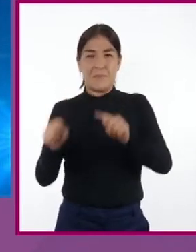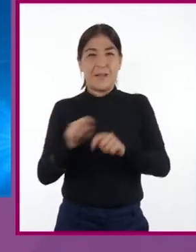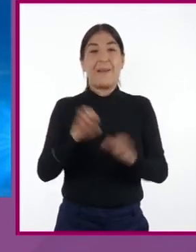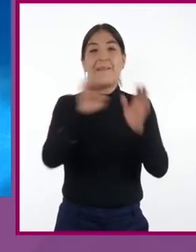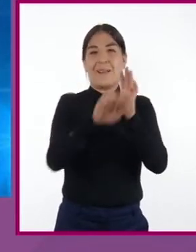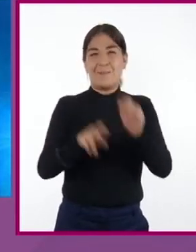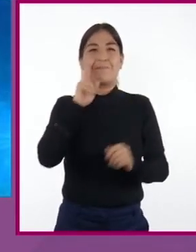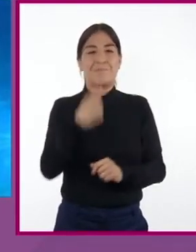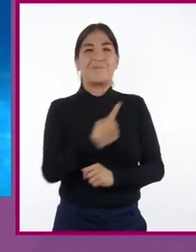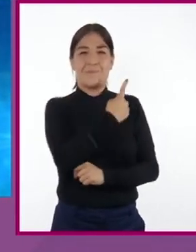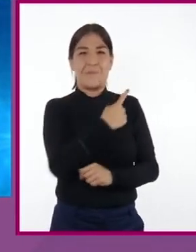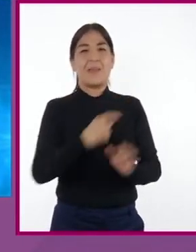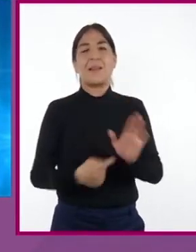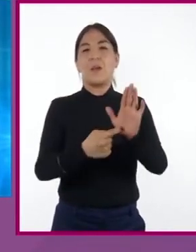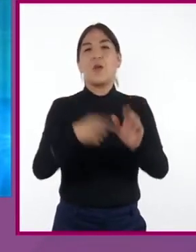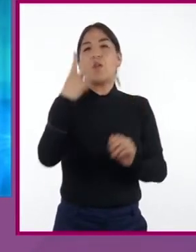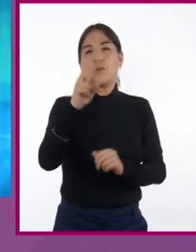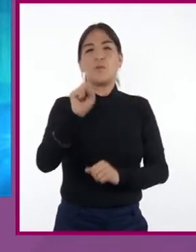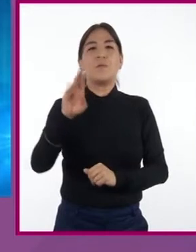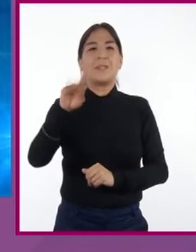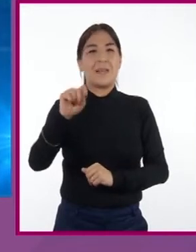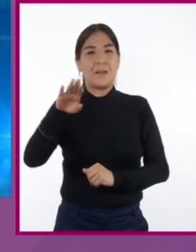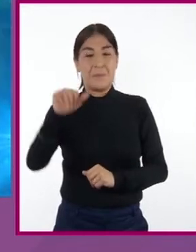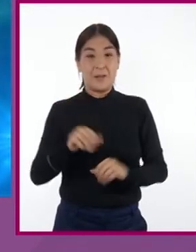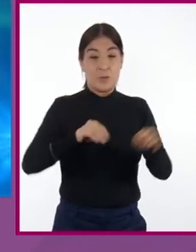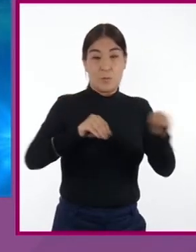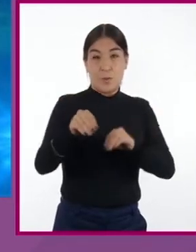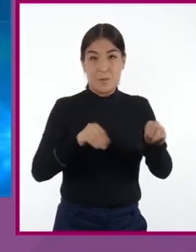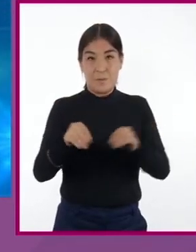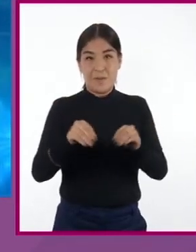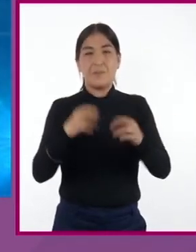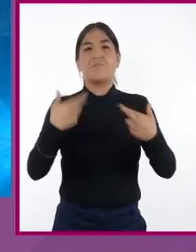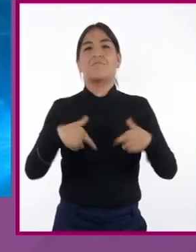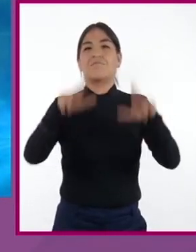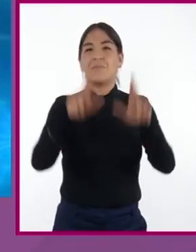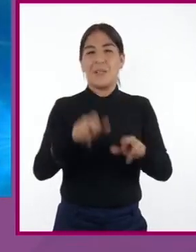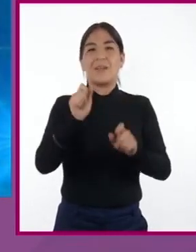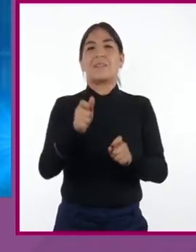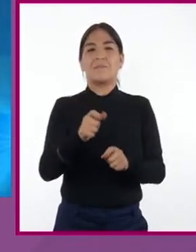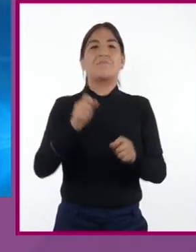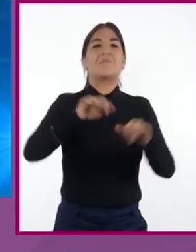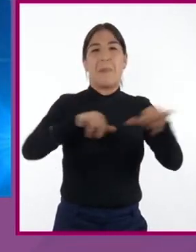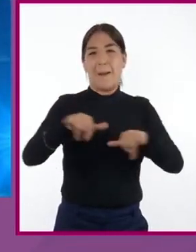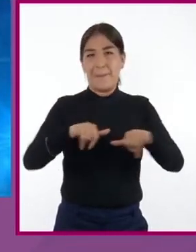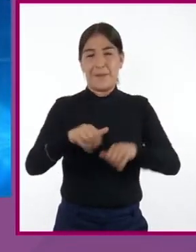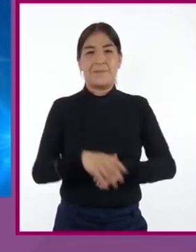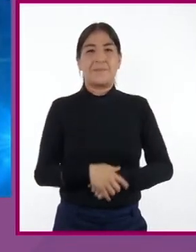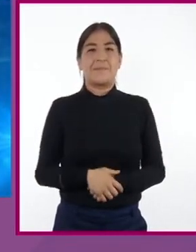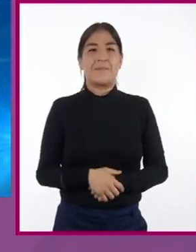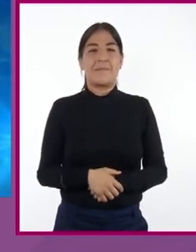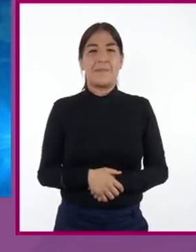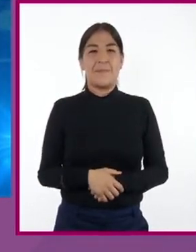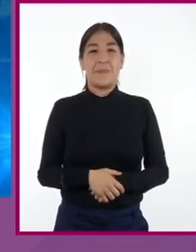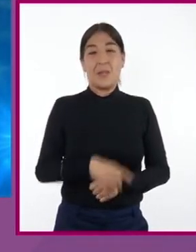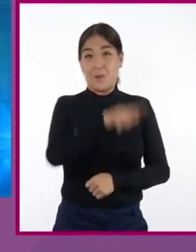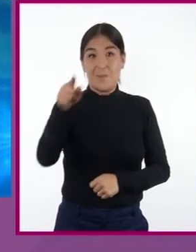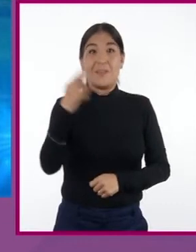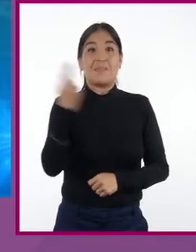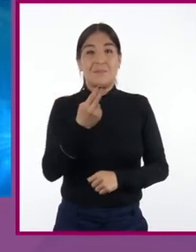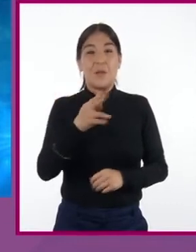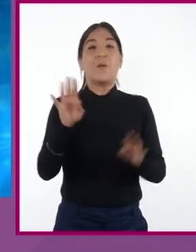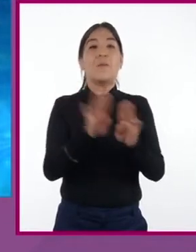ejemplo se muestran dos subtemas, movimientos y representación mediante mapas. Si se requiere dar